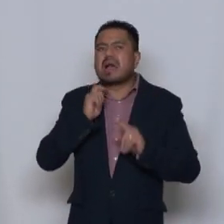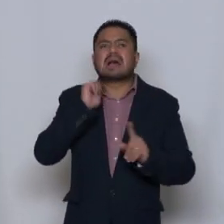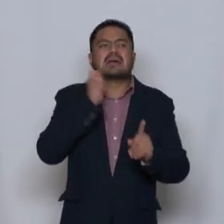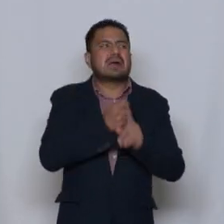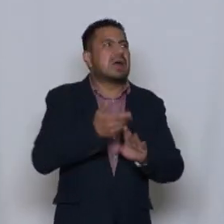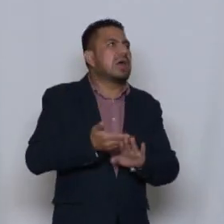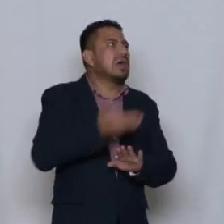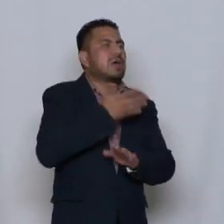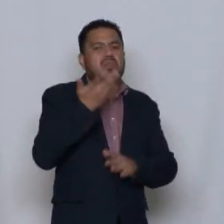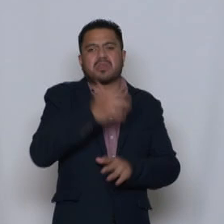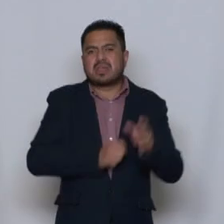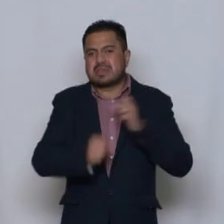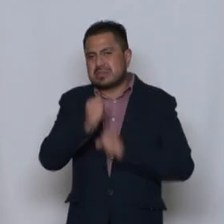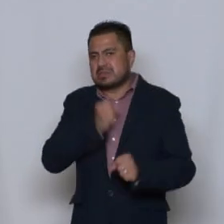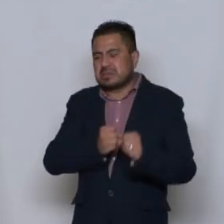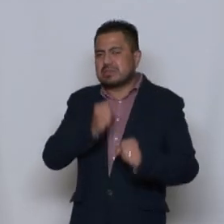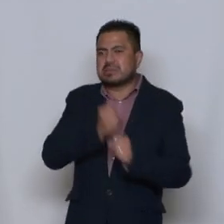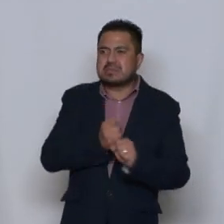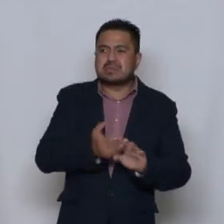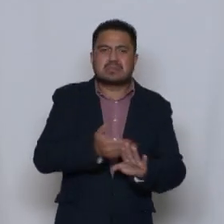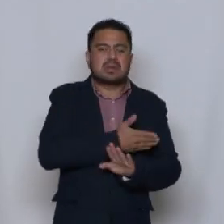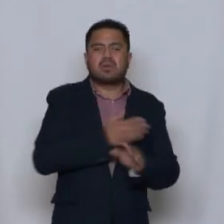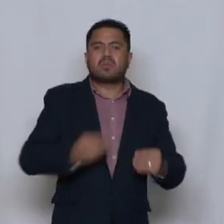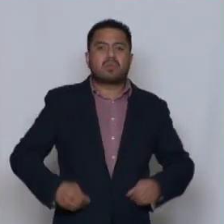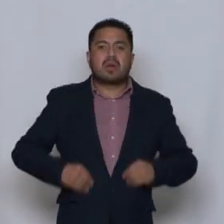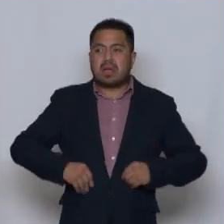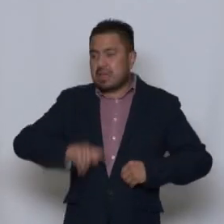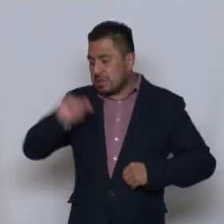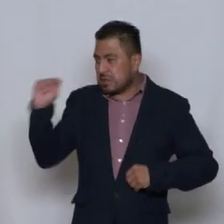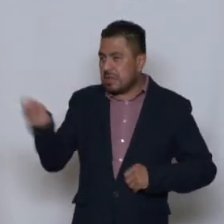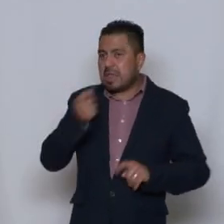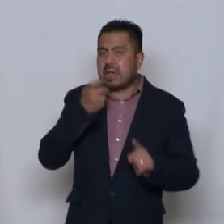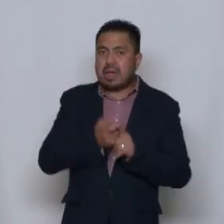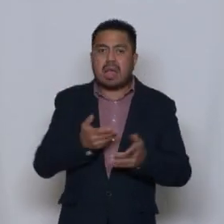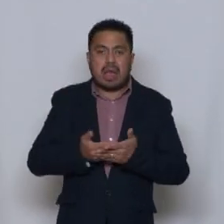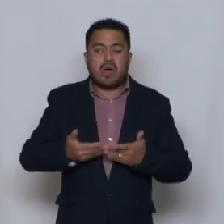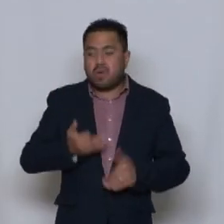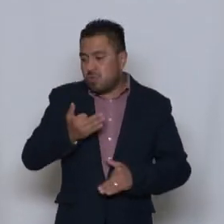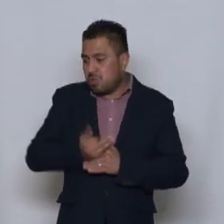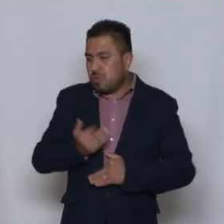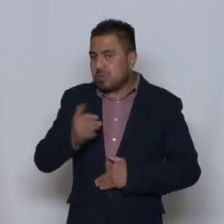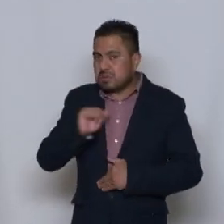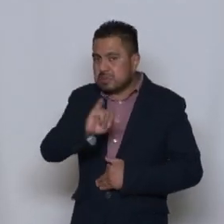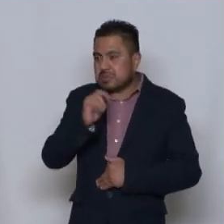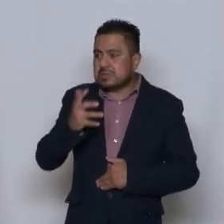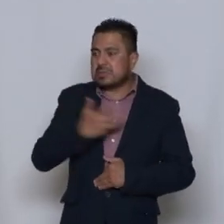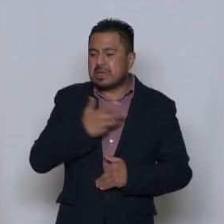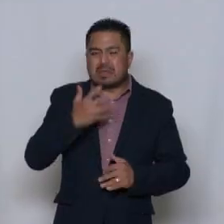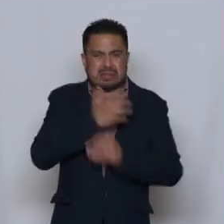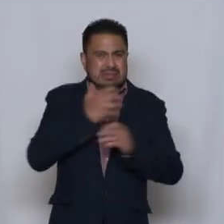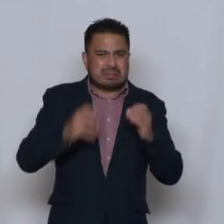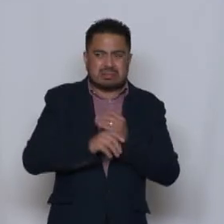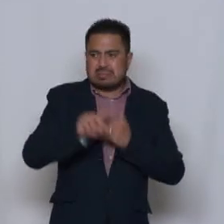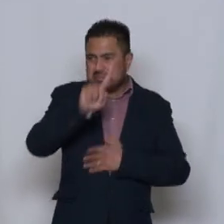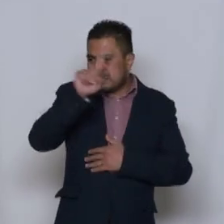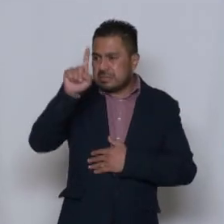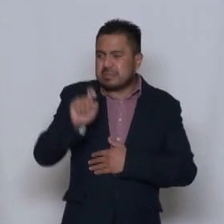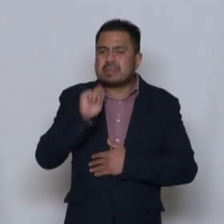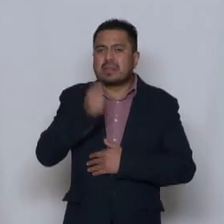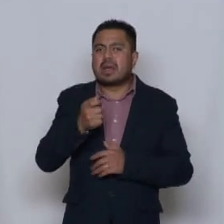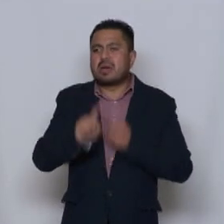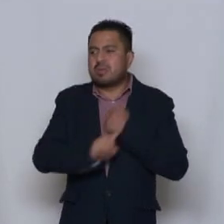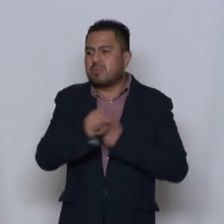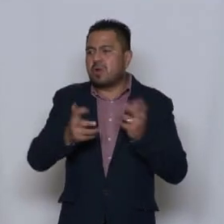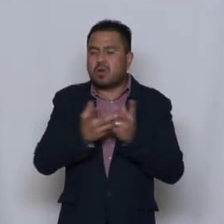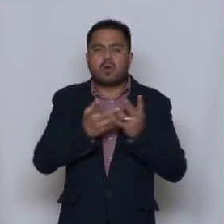hace 10 años atrás, no había esta tecnología, ahora la tenemos y entonces pues muchas incógnitas se van